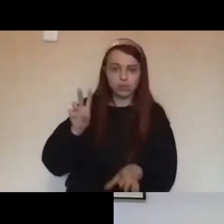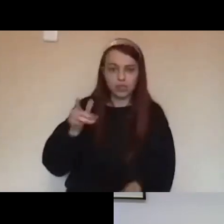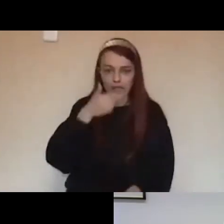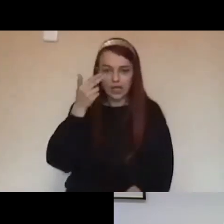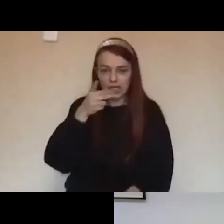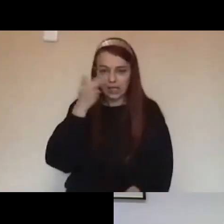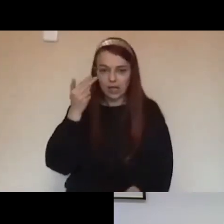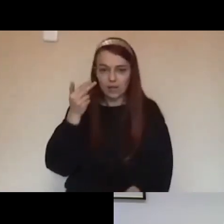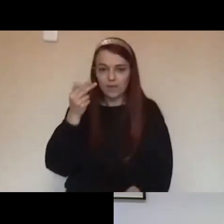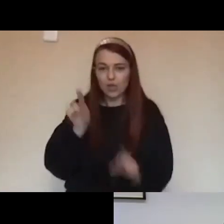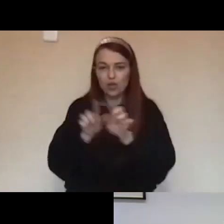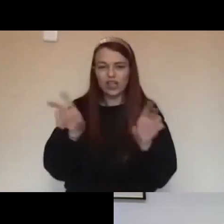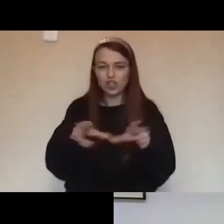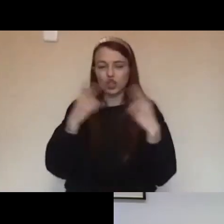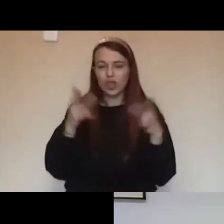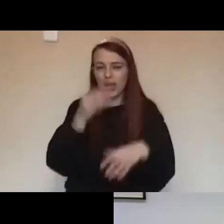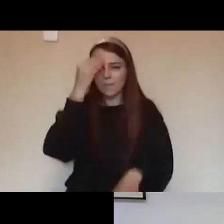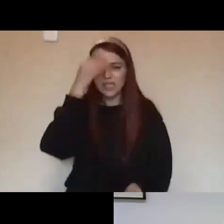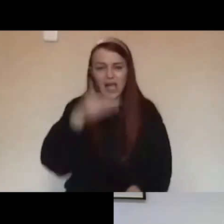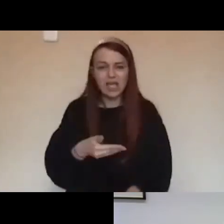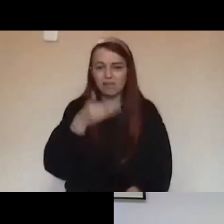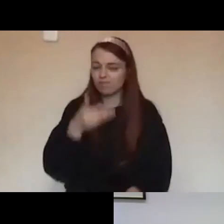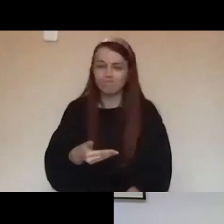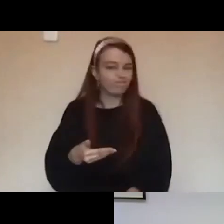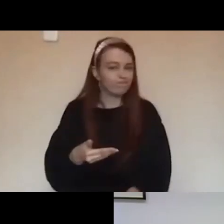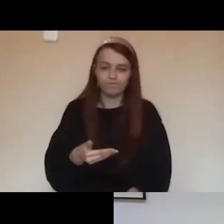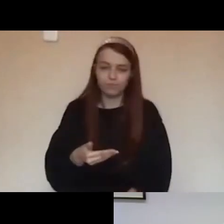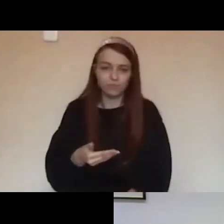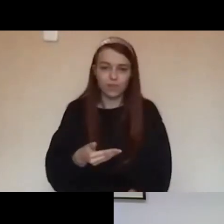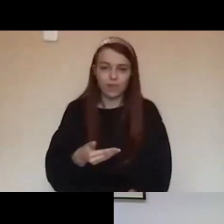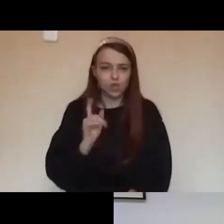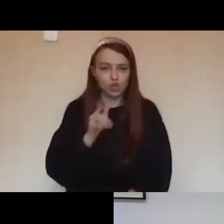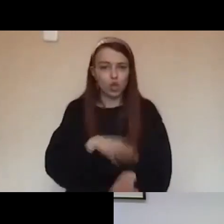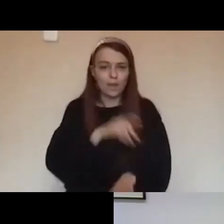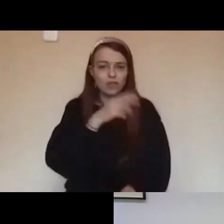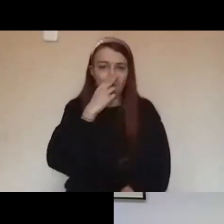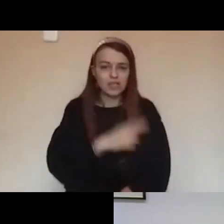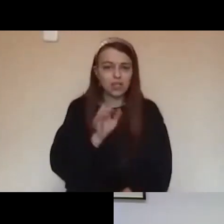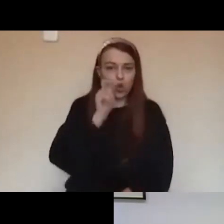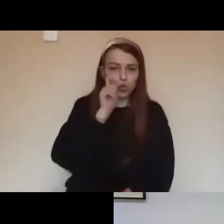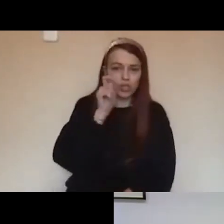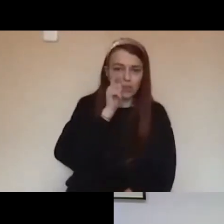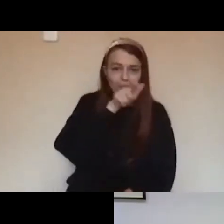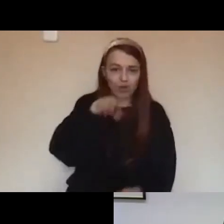esto es importante para la sociedad y de que es importante para las comunidades. No solo para los visitantes y los turistas, sino también para